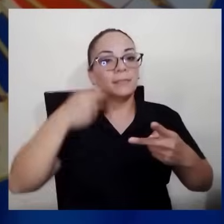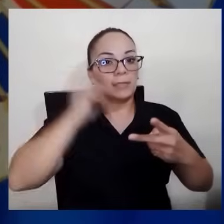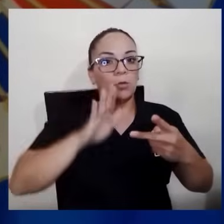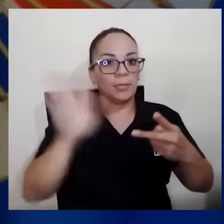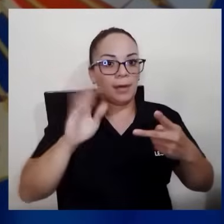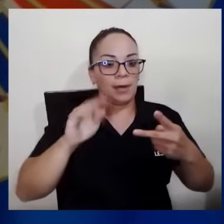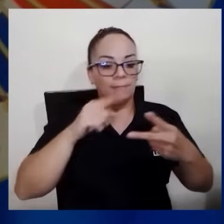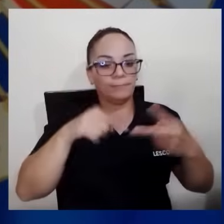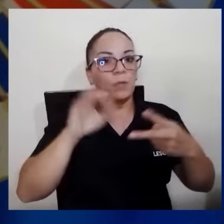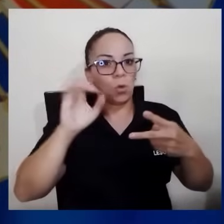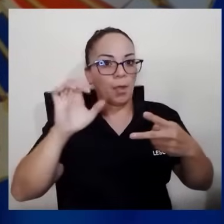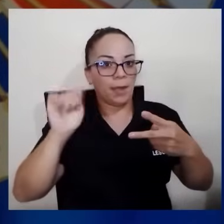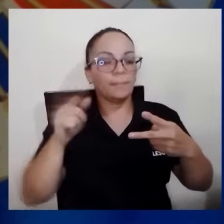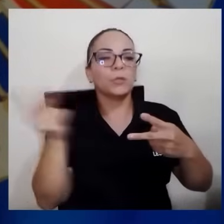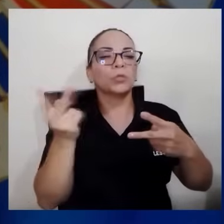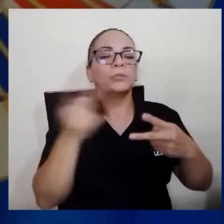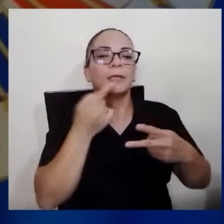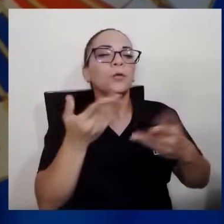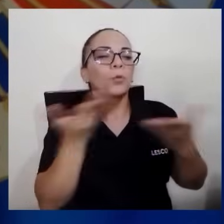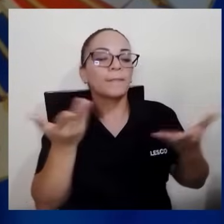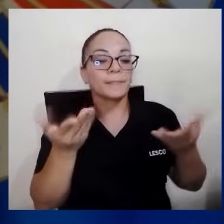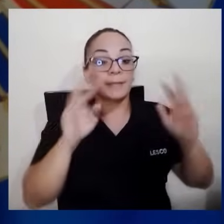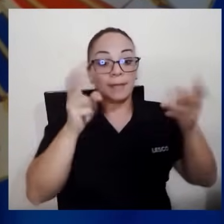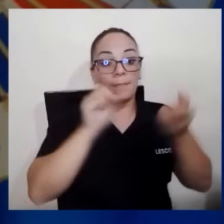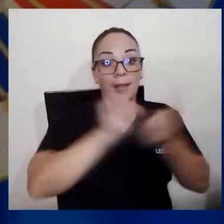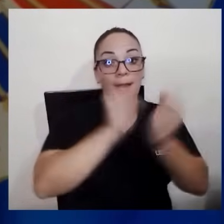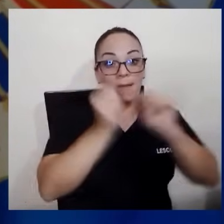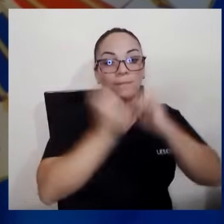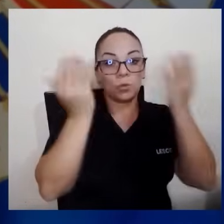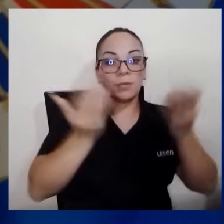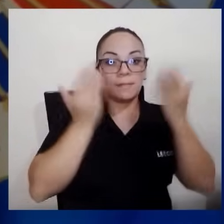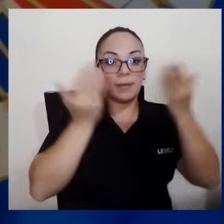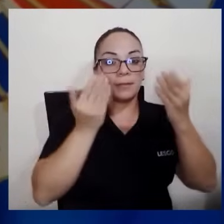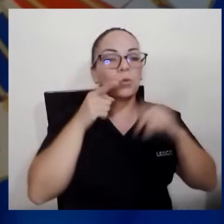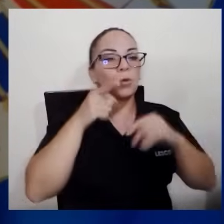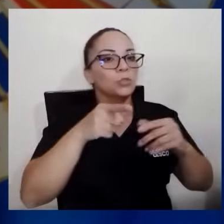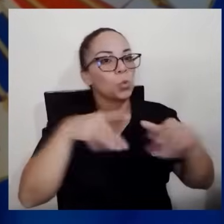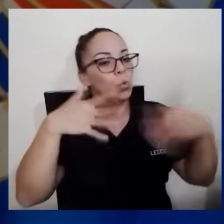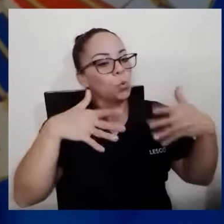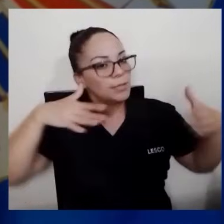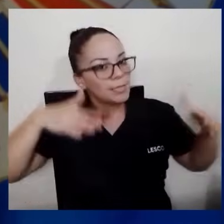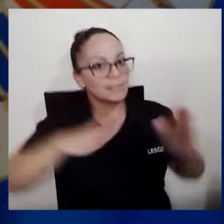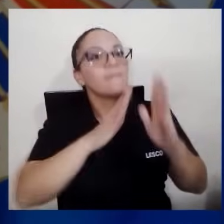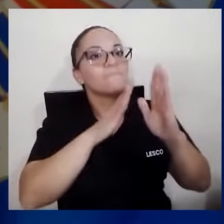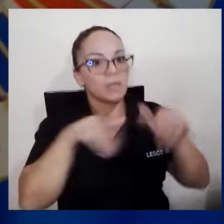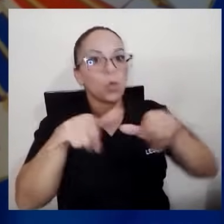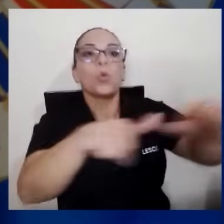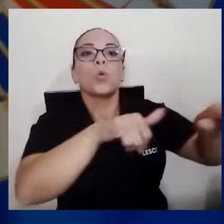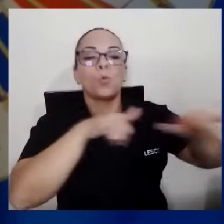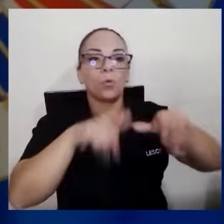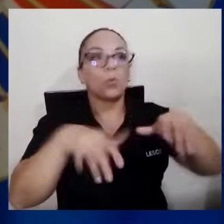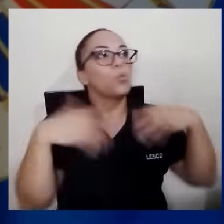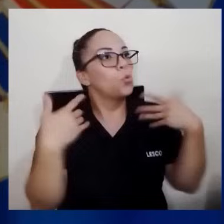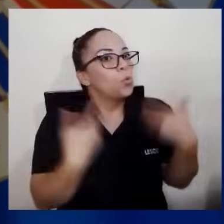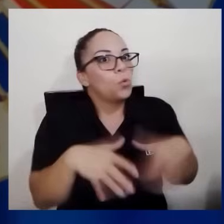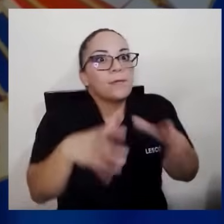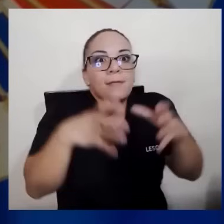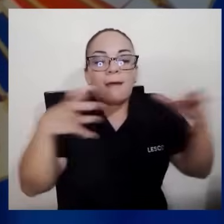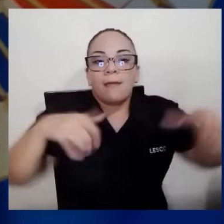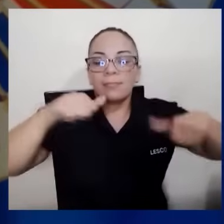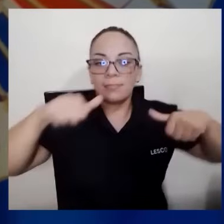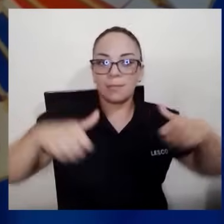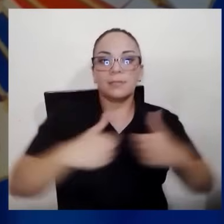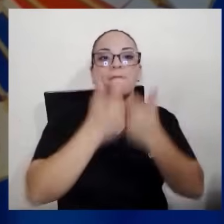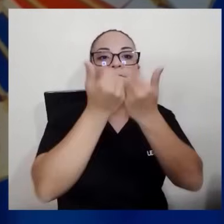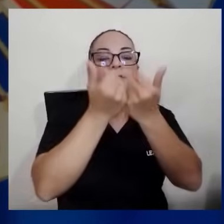que el cambio climático es uno de nuestros desafíos comunes gran desafío común en nuestra